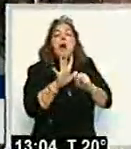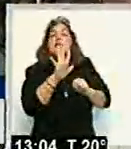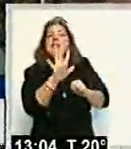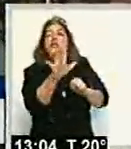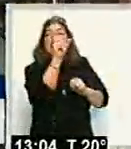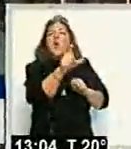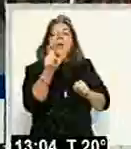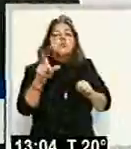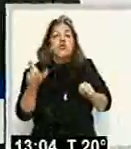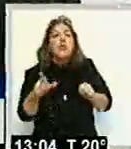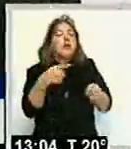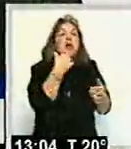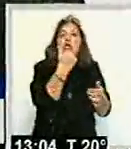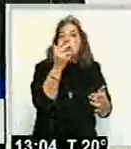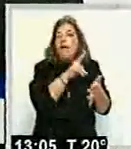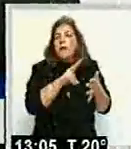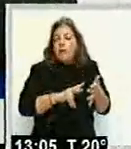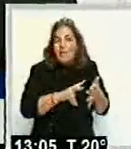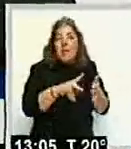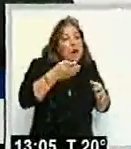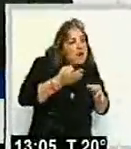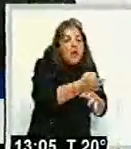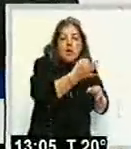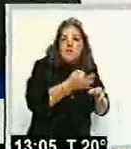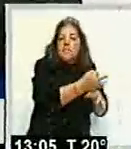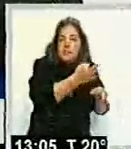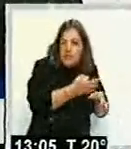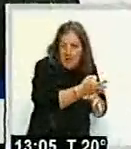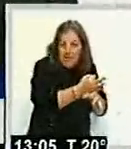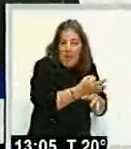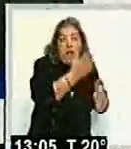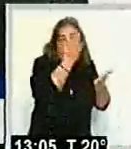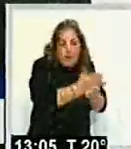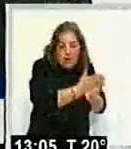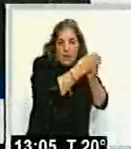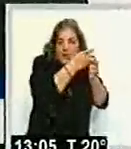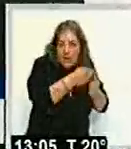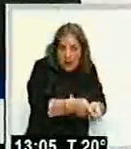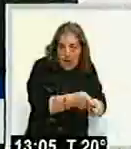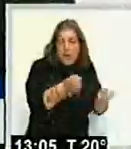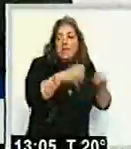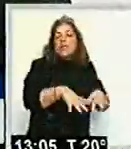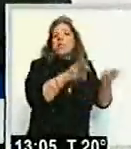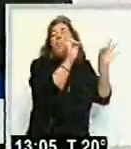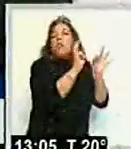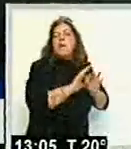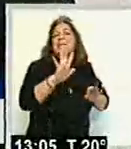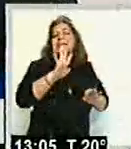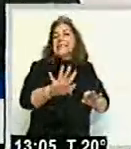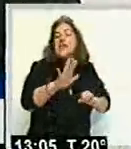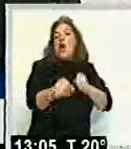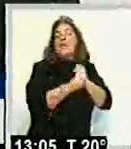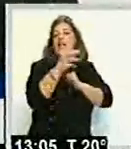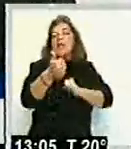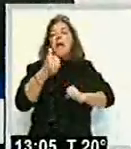sean analfabetas, reciben una capacitación los alfabetizadores y a partir de ahí tienen un programa de 5 o 6 meses